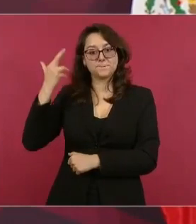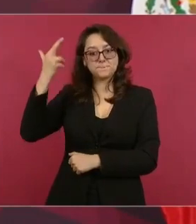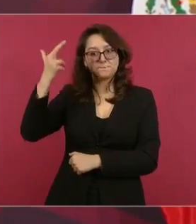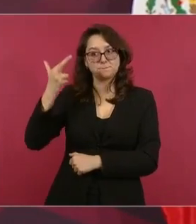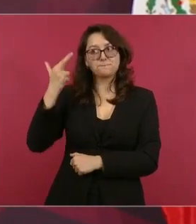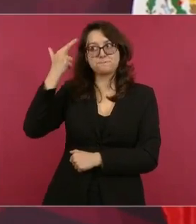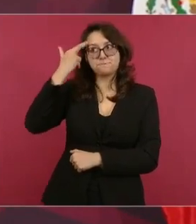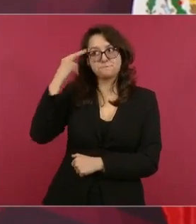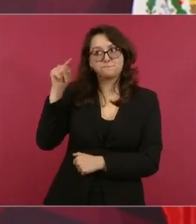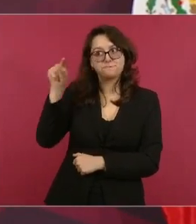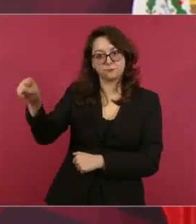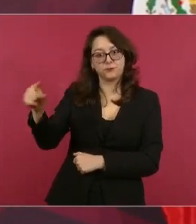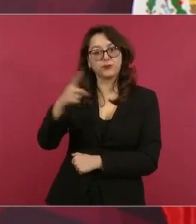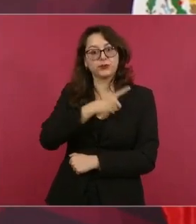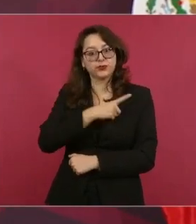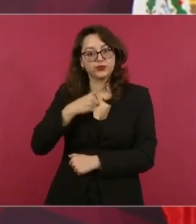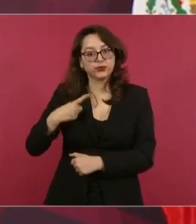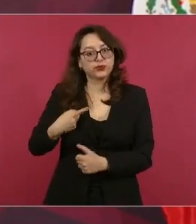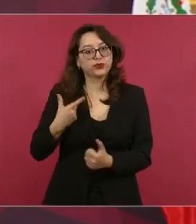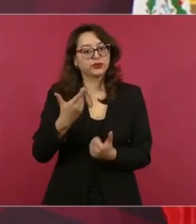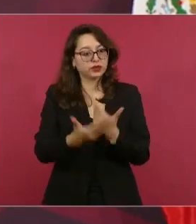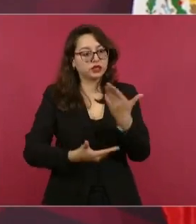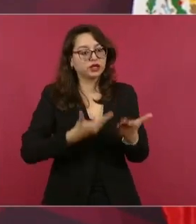estábamos nosotros también